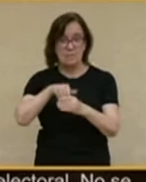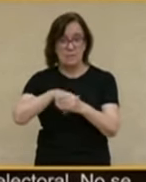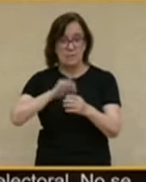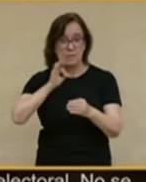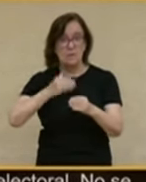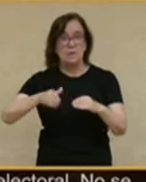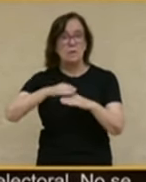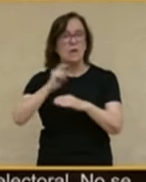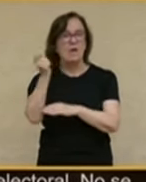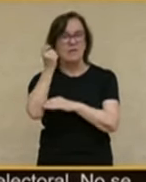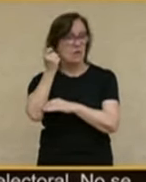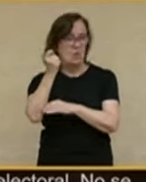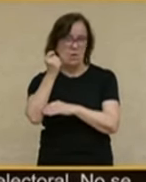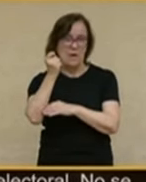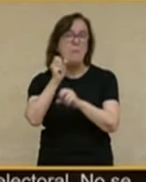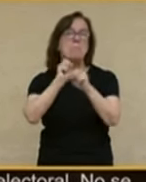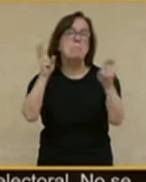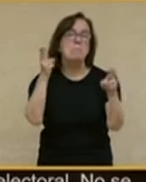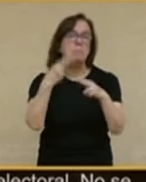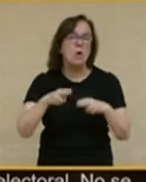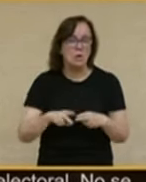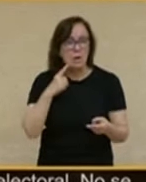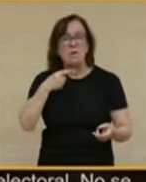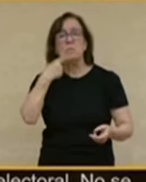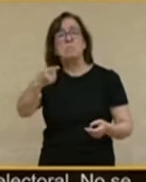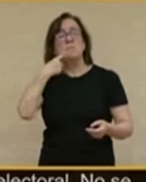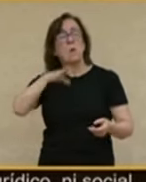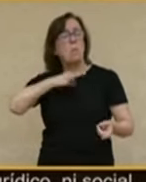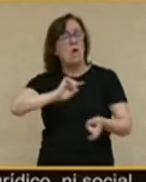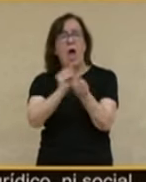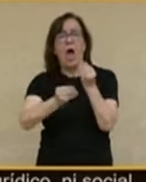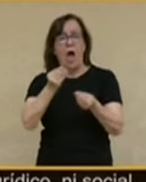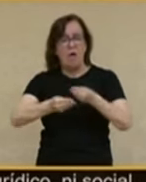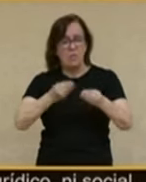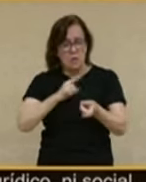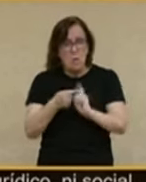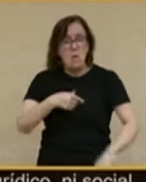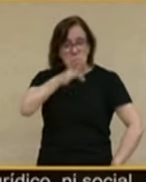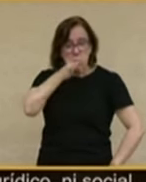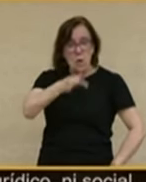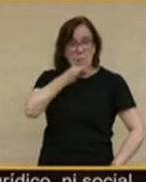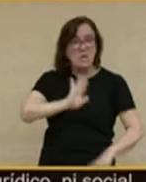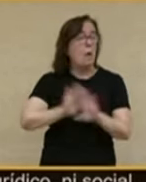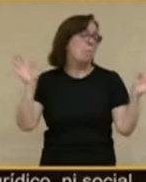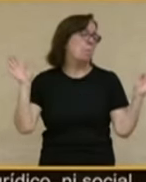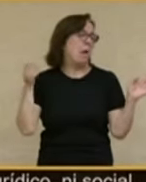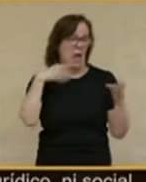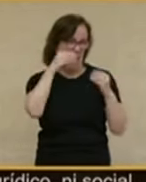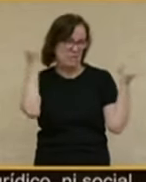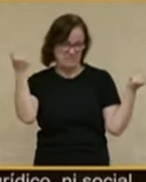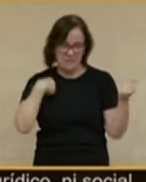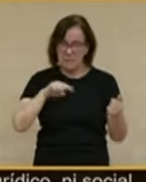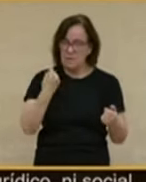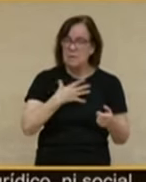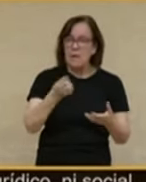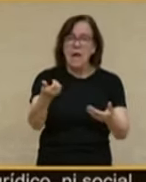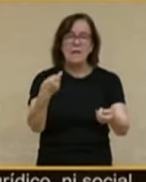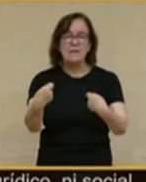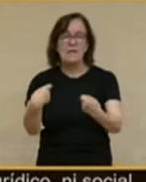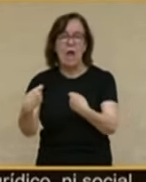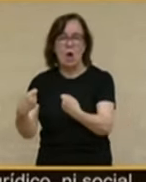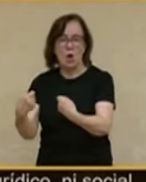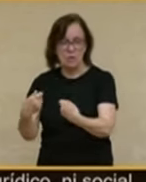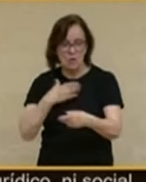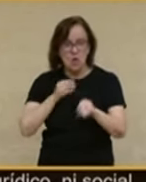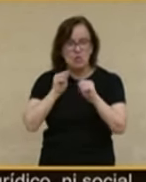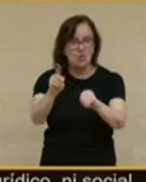imponerse la victoria de la peor política. La que predica que se puede hacer lo contrario de lo que se promete y cree que no pasa nada. La de quien se atreve a negociar con lo que no